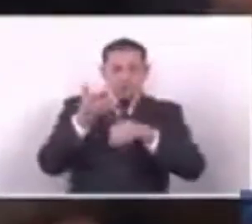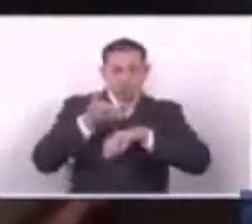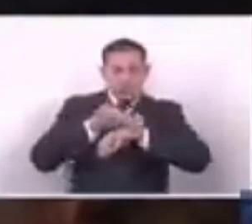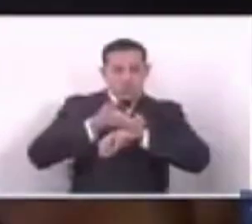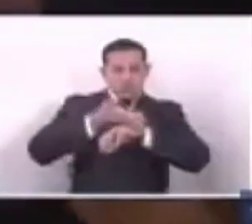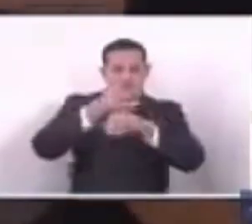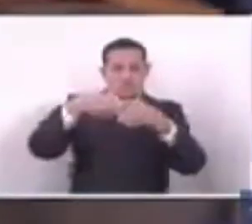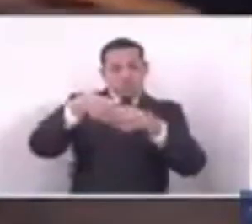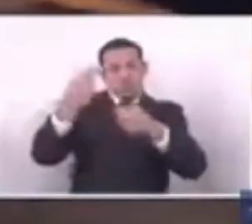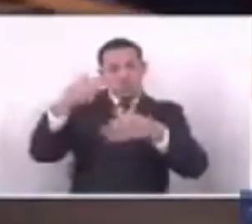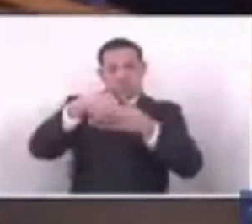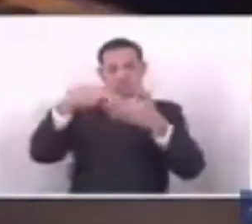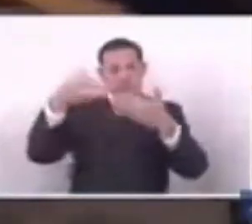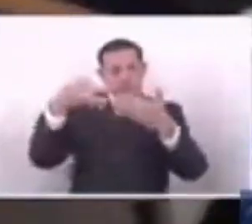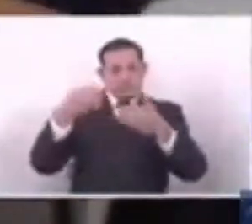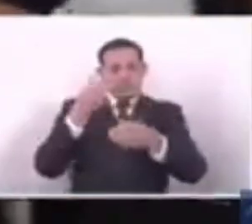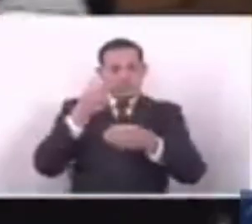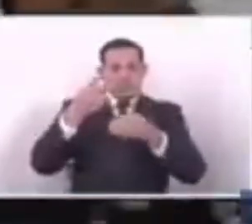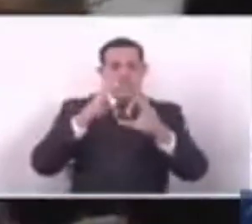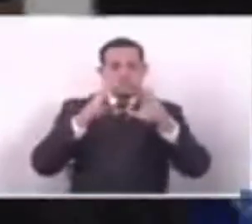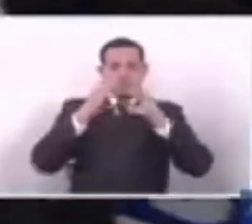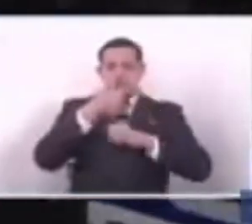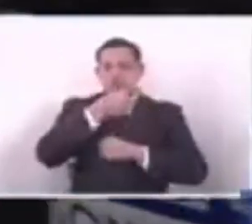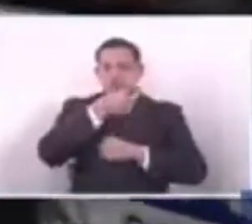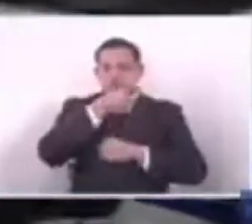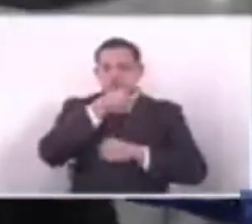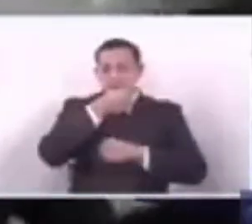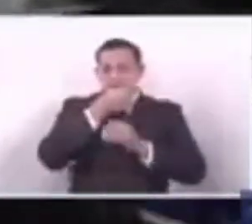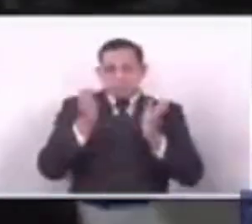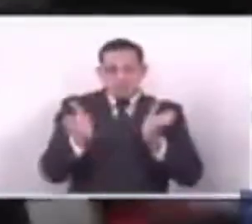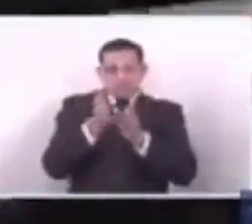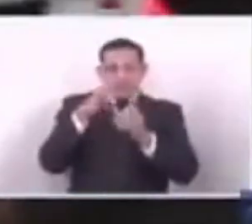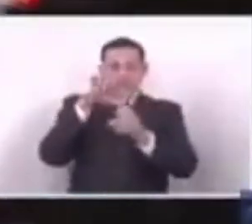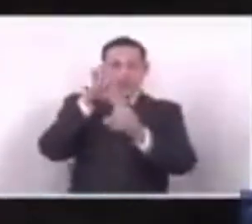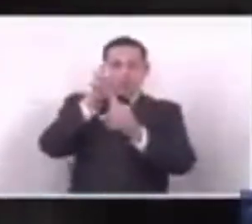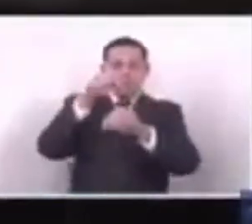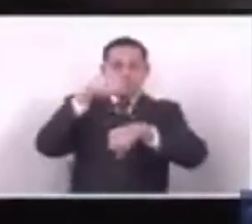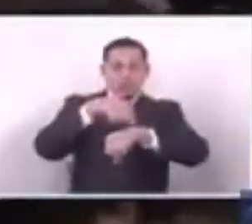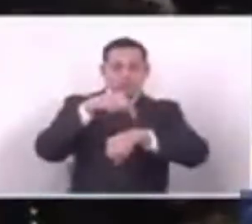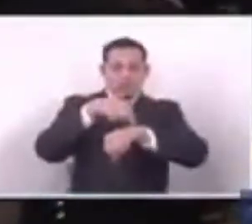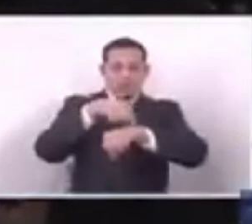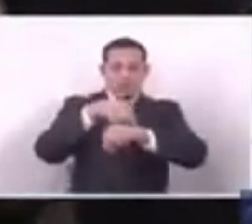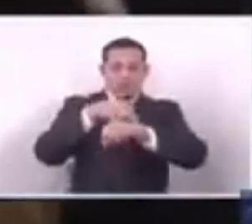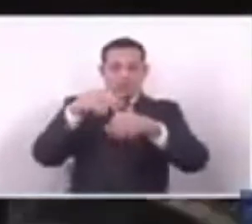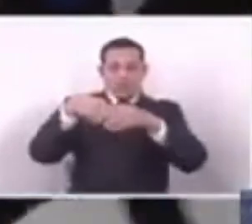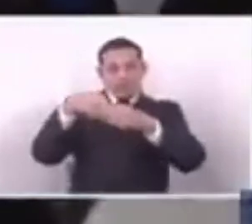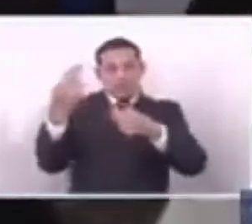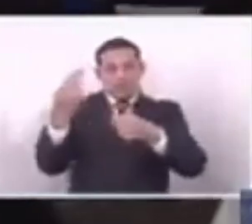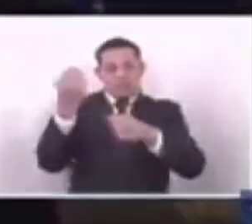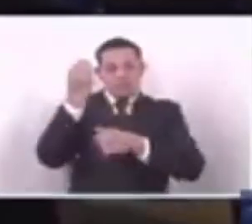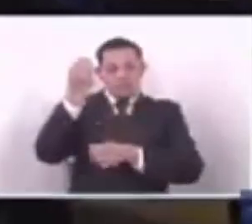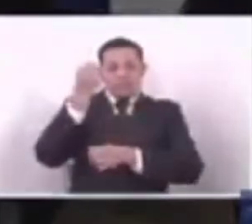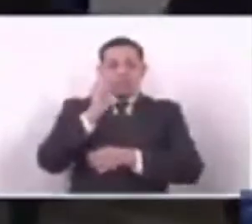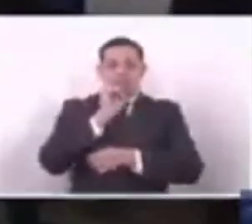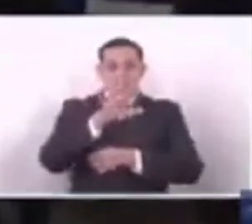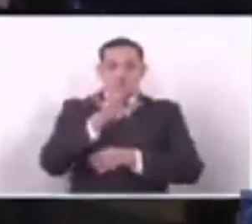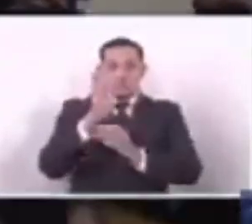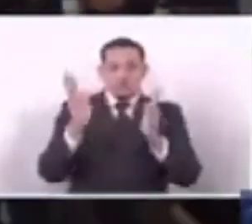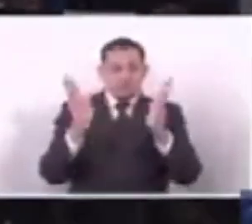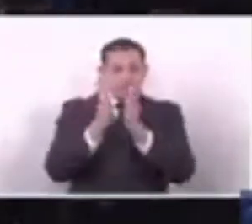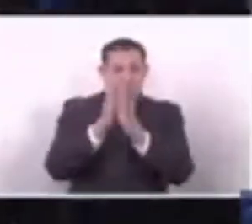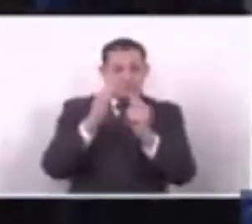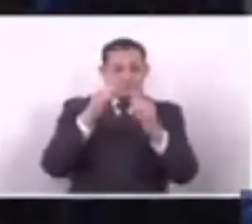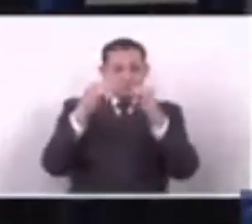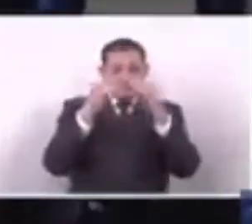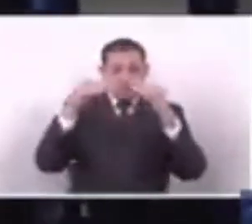recinto legislativo y vemos también a los medios de comunicación intentando captar el justo momento en el que sale. Importante destacar que está